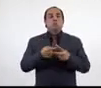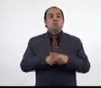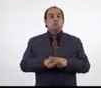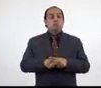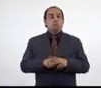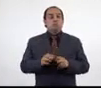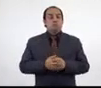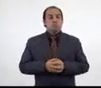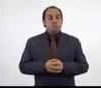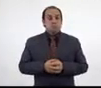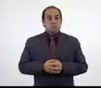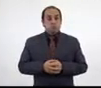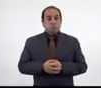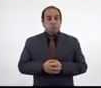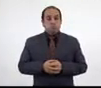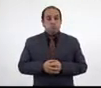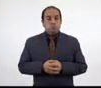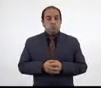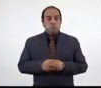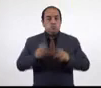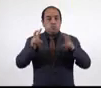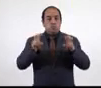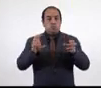cuestiones asociadas a